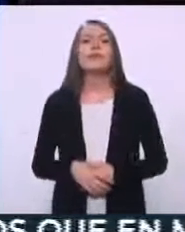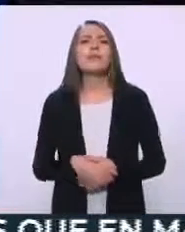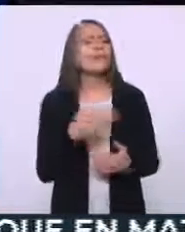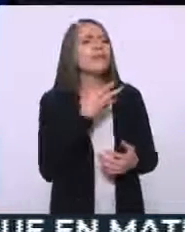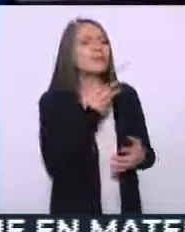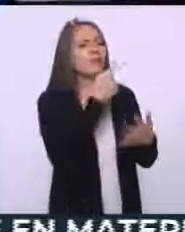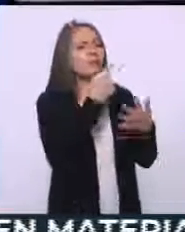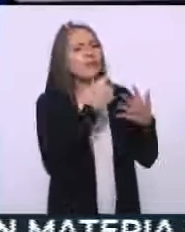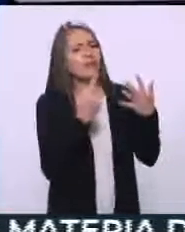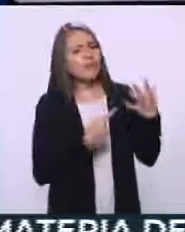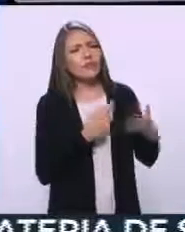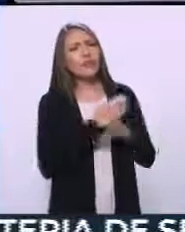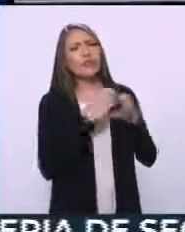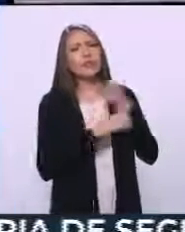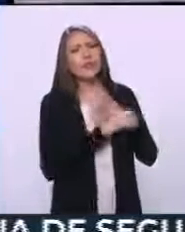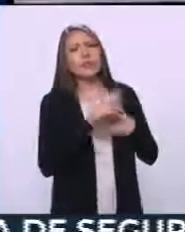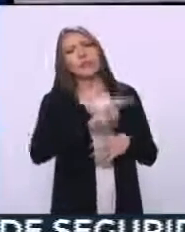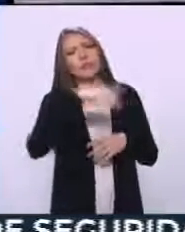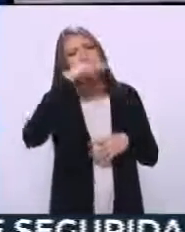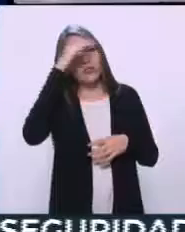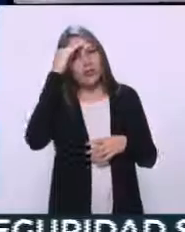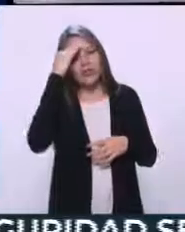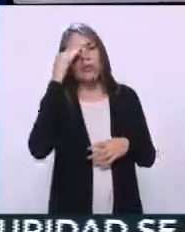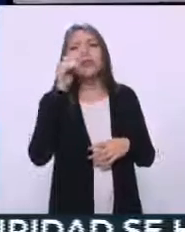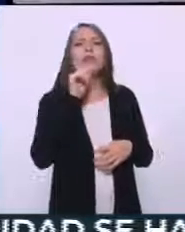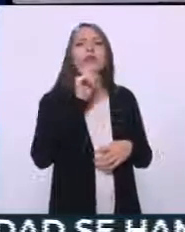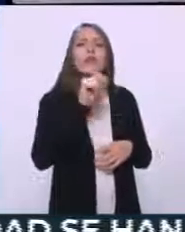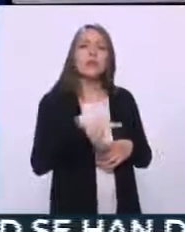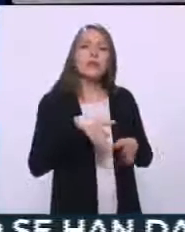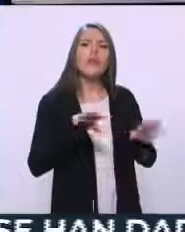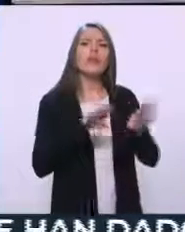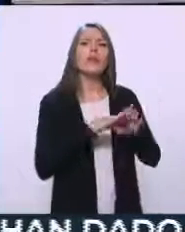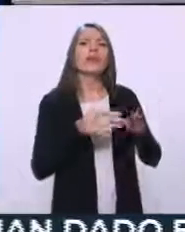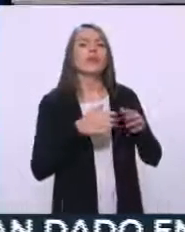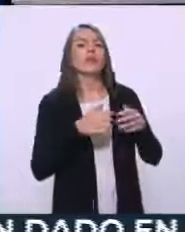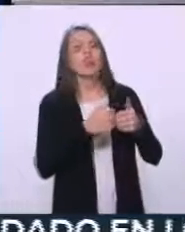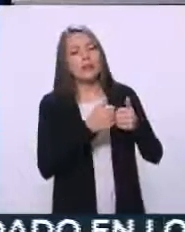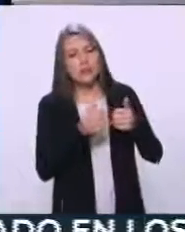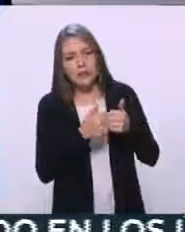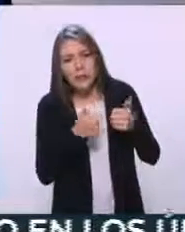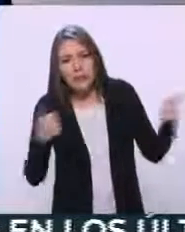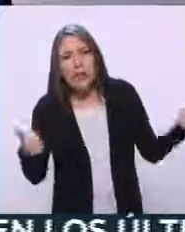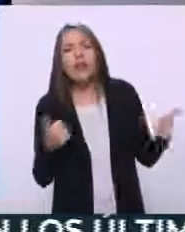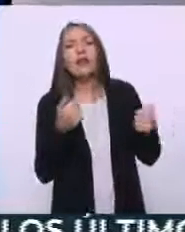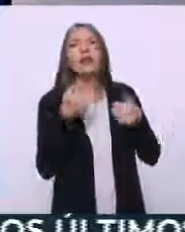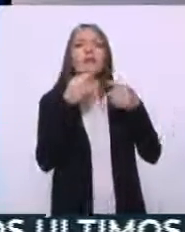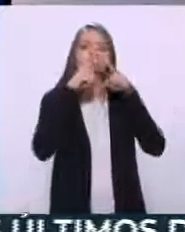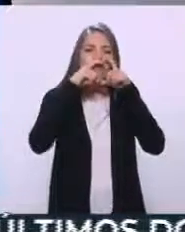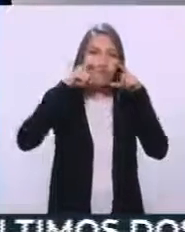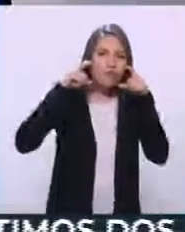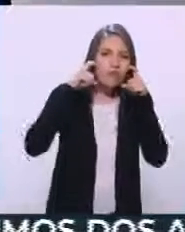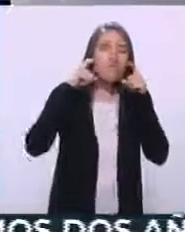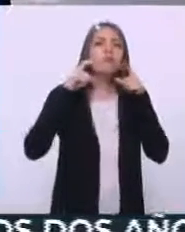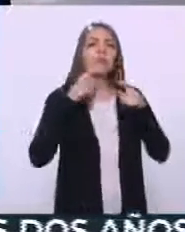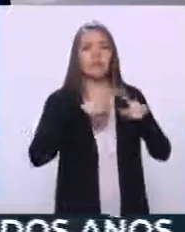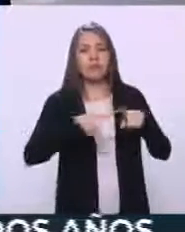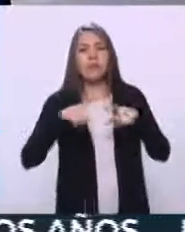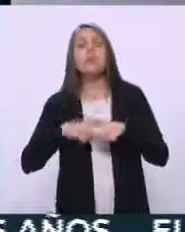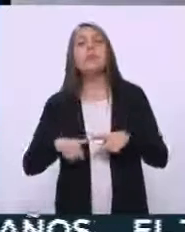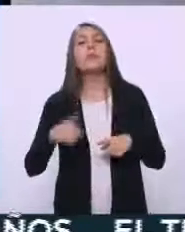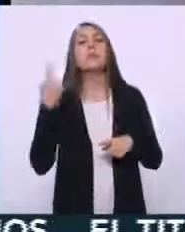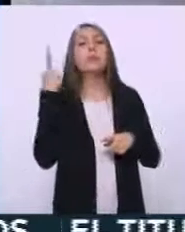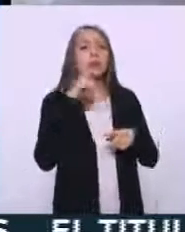todos conocemos, que tienen que ver con el estornudo de etiqueta, con la sana distancia, el uso de cubrebocas, pero añaden, y me gustaría que fuéramos